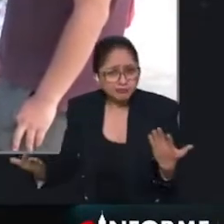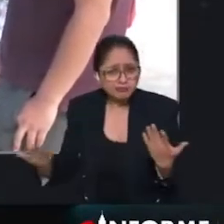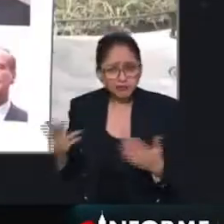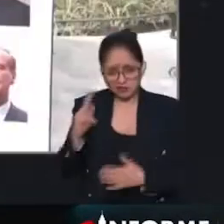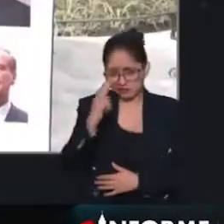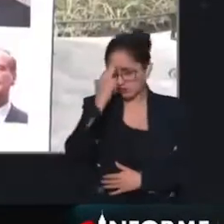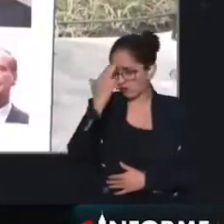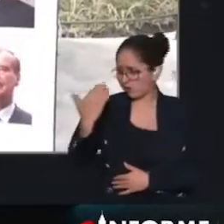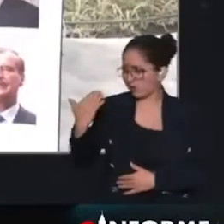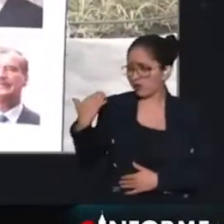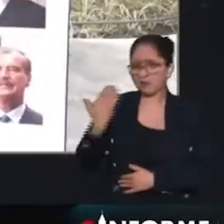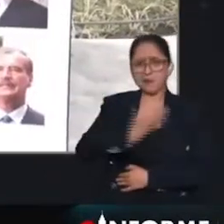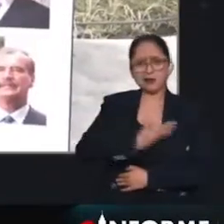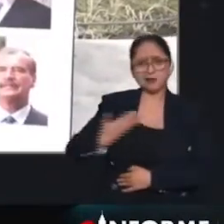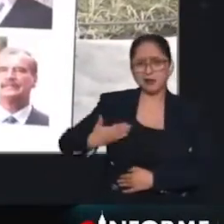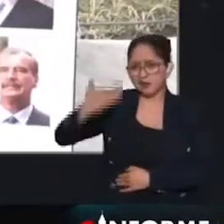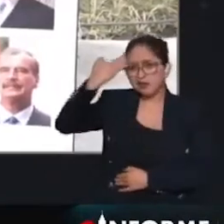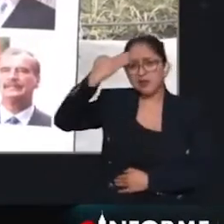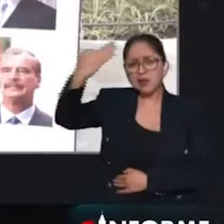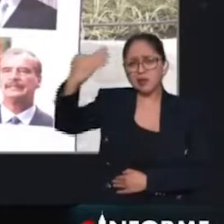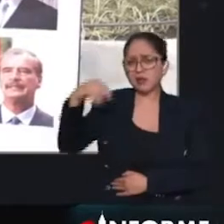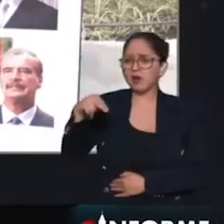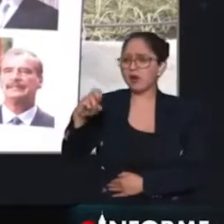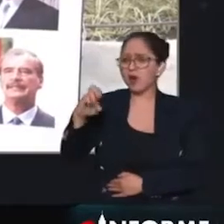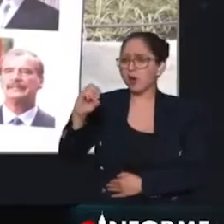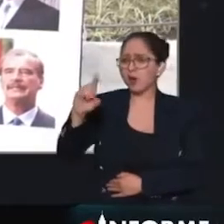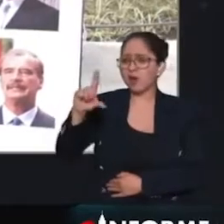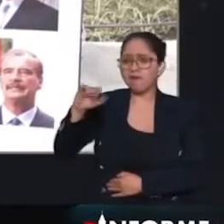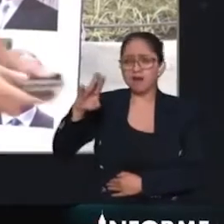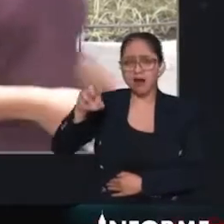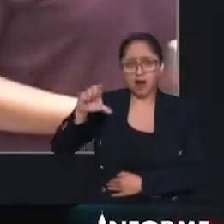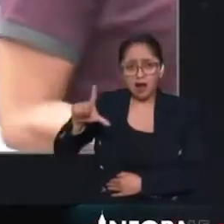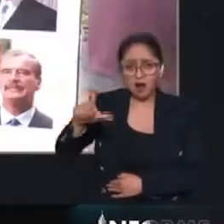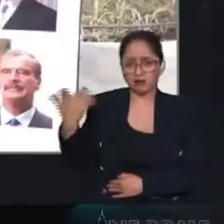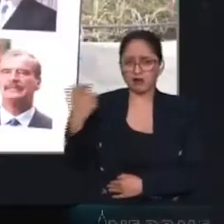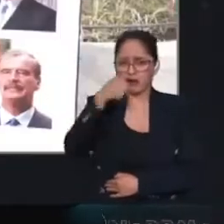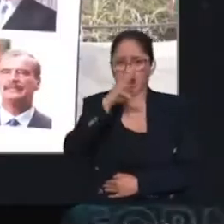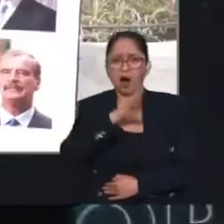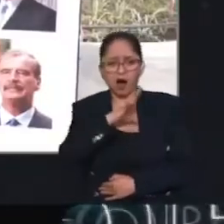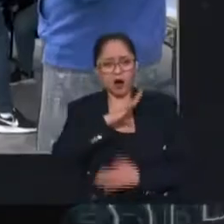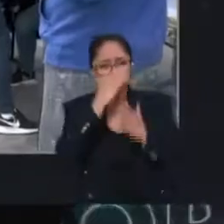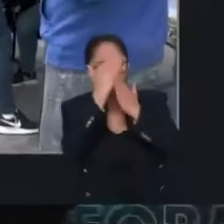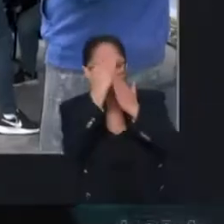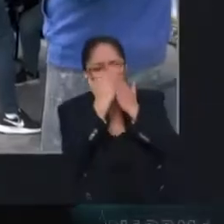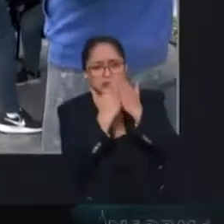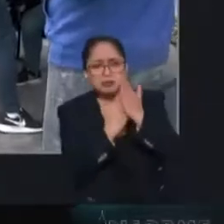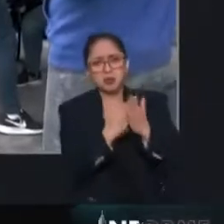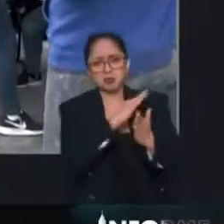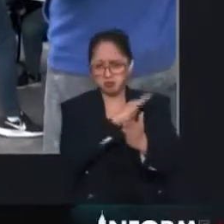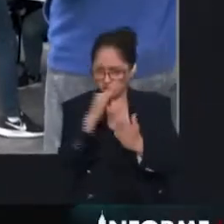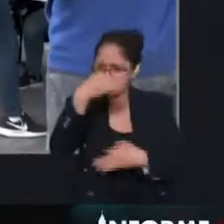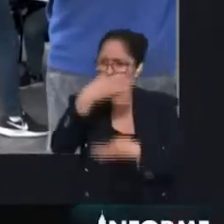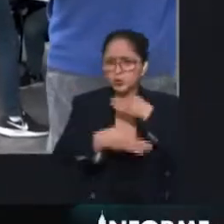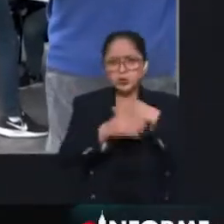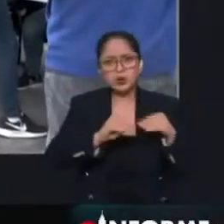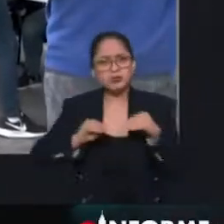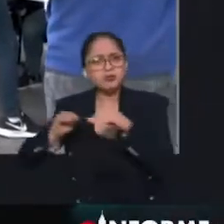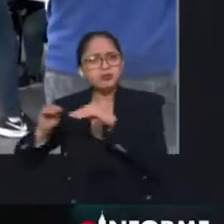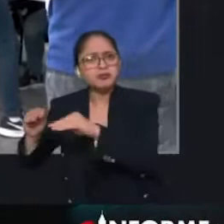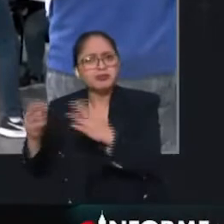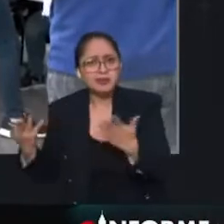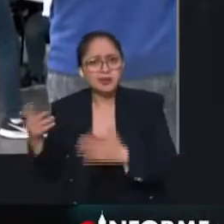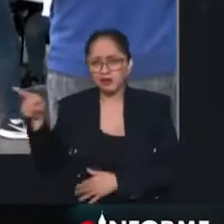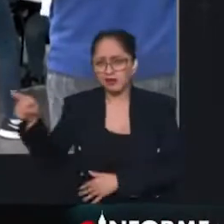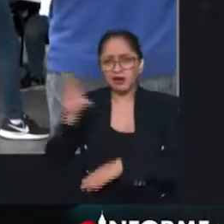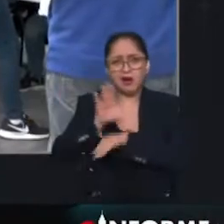neoliberal, vamos a ver que tenemos motivos de sobra para llevarlos a juicio. Carlos Salinas de Gortari llegó a la presidencia mediante